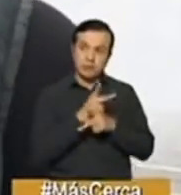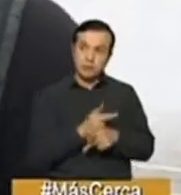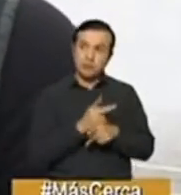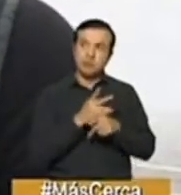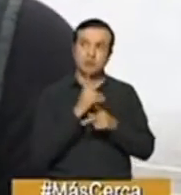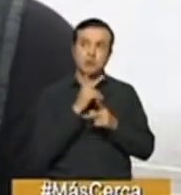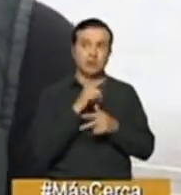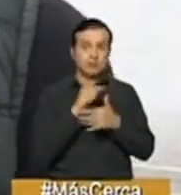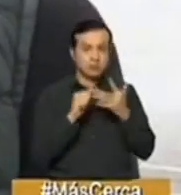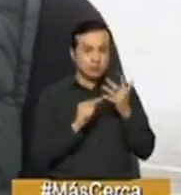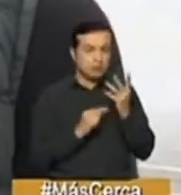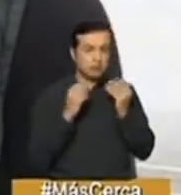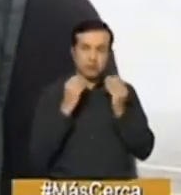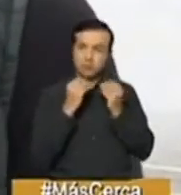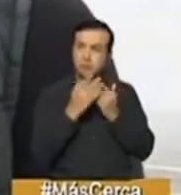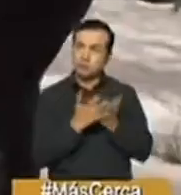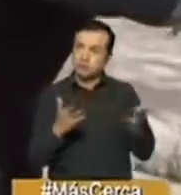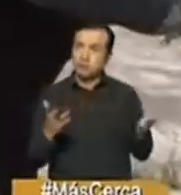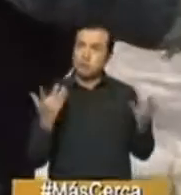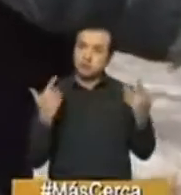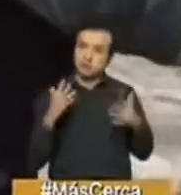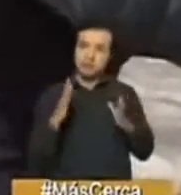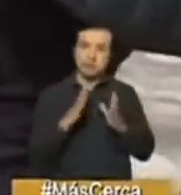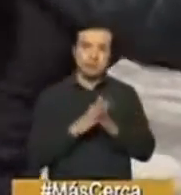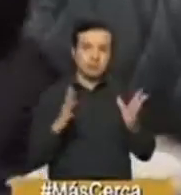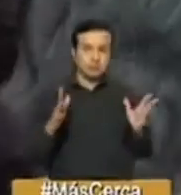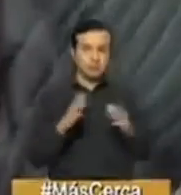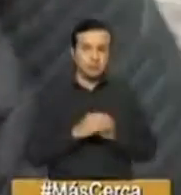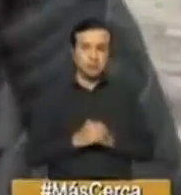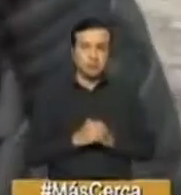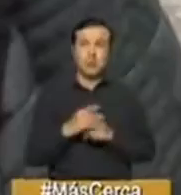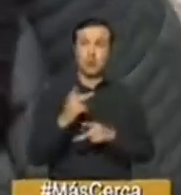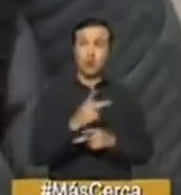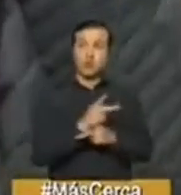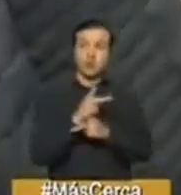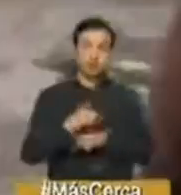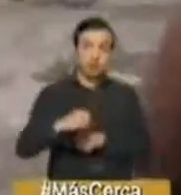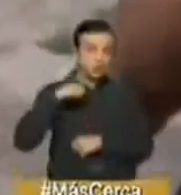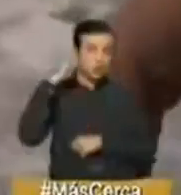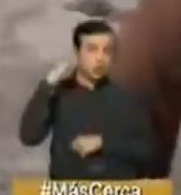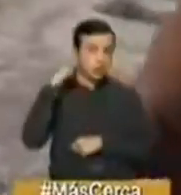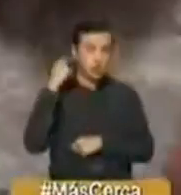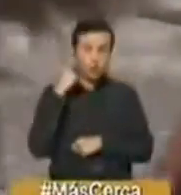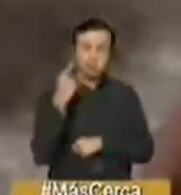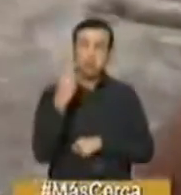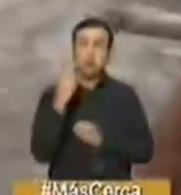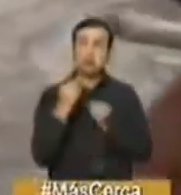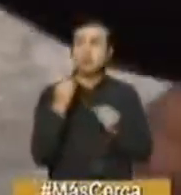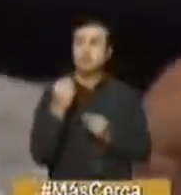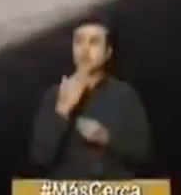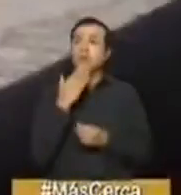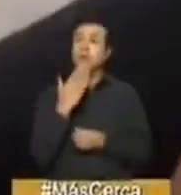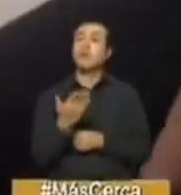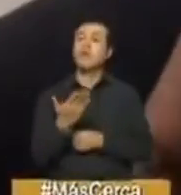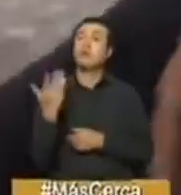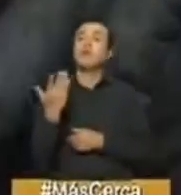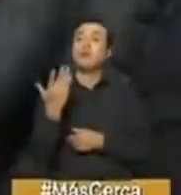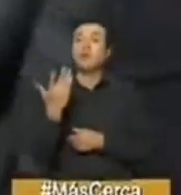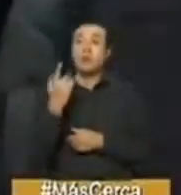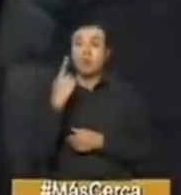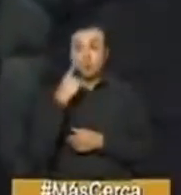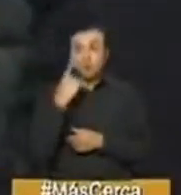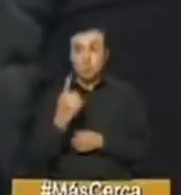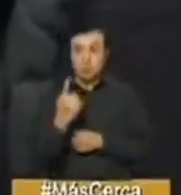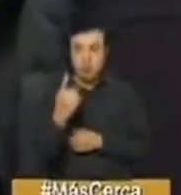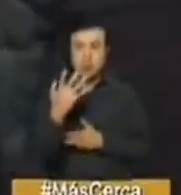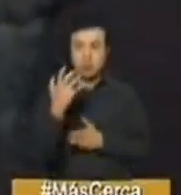sus cuidados. Le adoramos. Por ello, el Consejo de Protección de Derechos lleva adelante la campaña para las orejas,